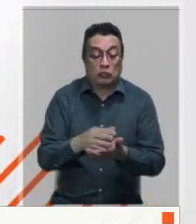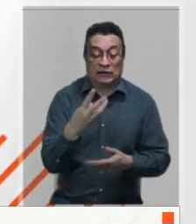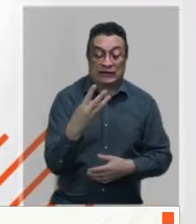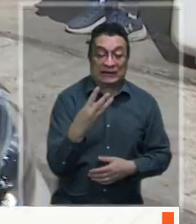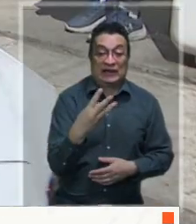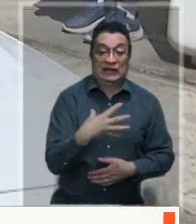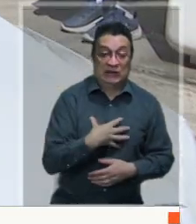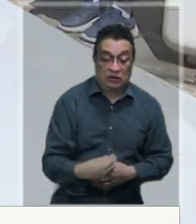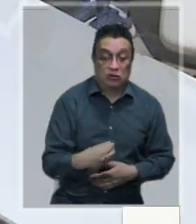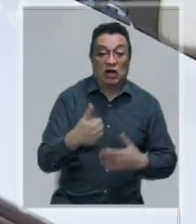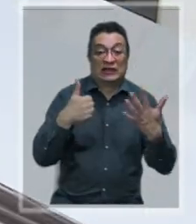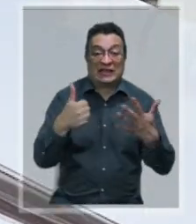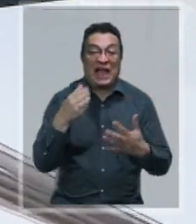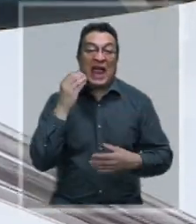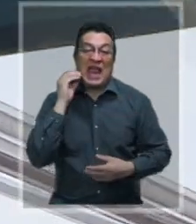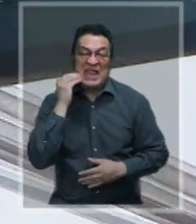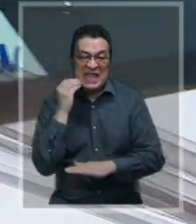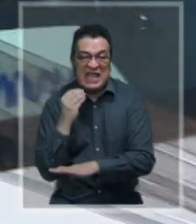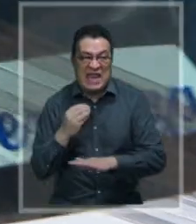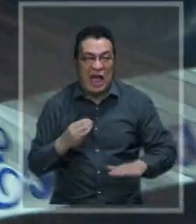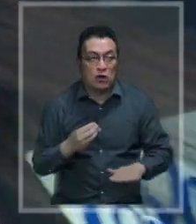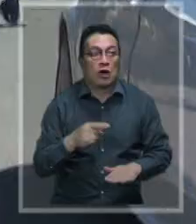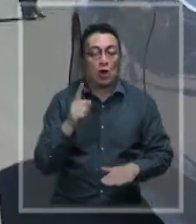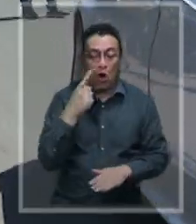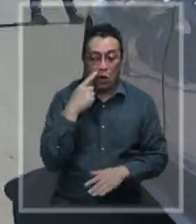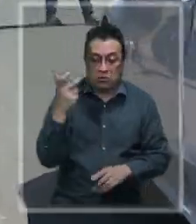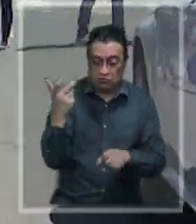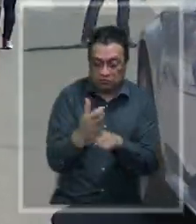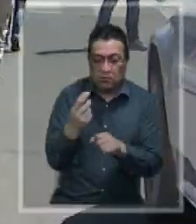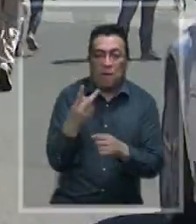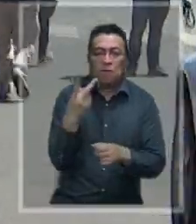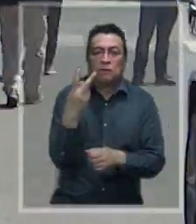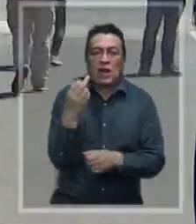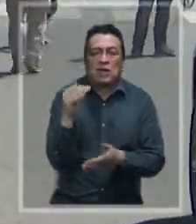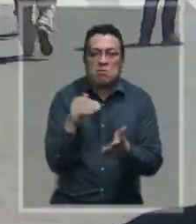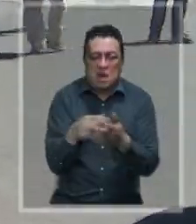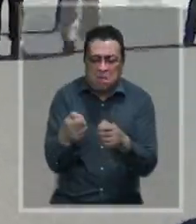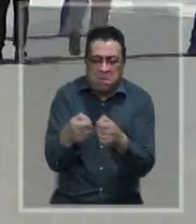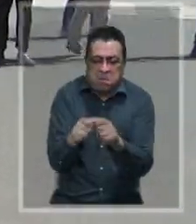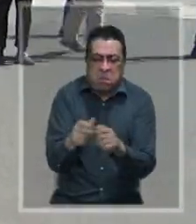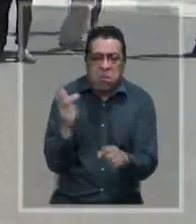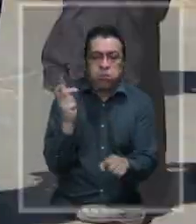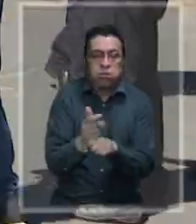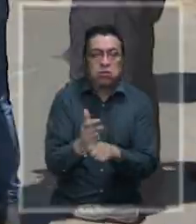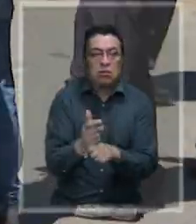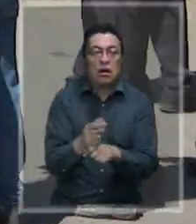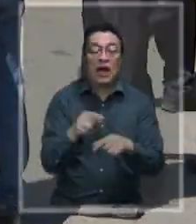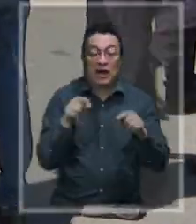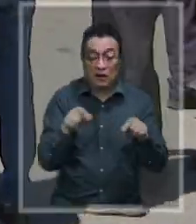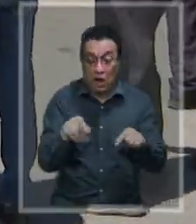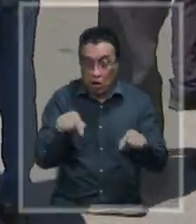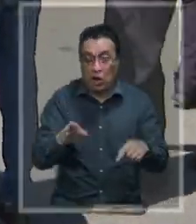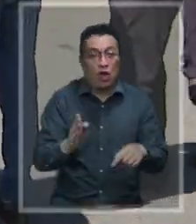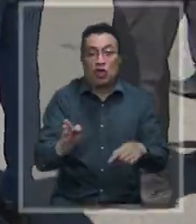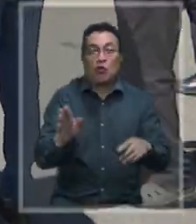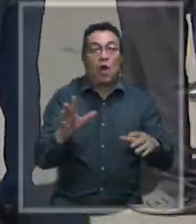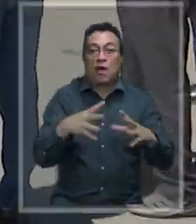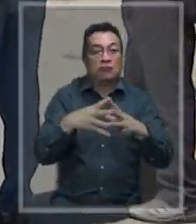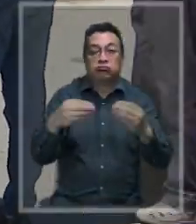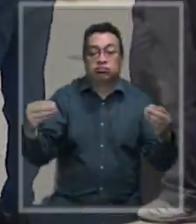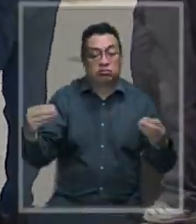seis nietos tras ser asesinado por sujetos que apenas se llevaron 20 mil pesos y que hasta el cierre de esta nota seguían